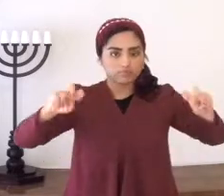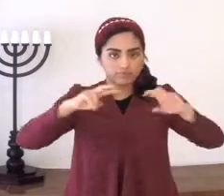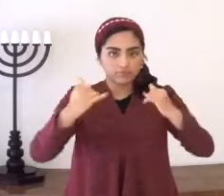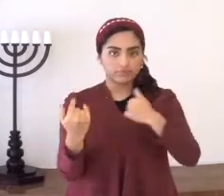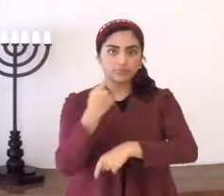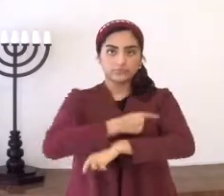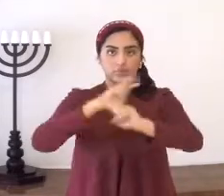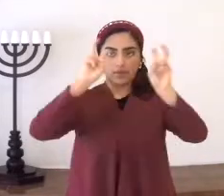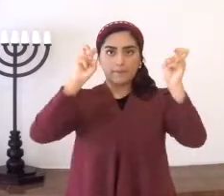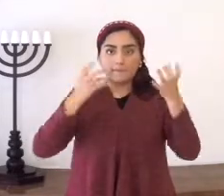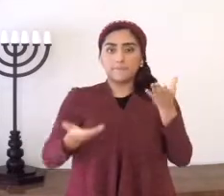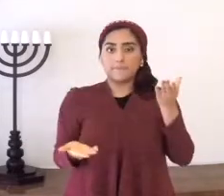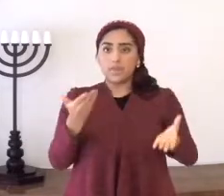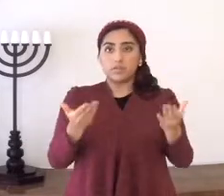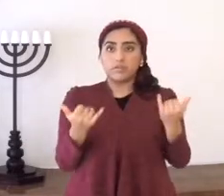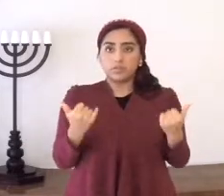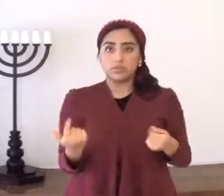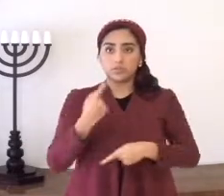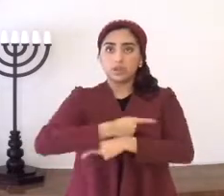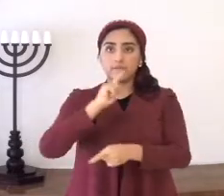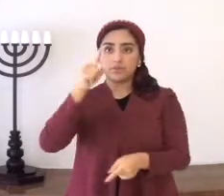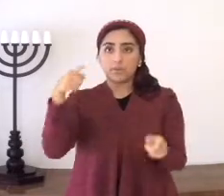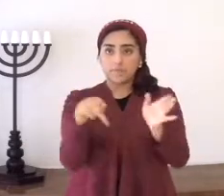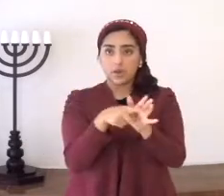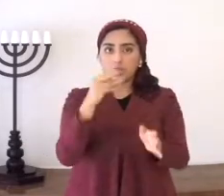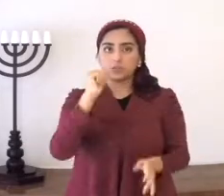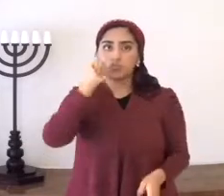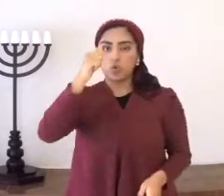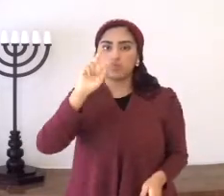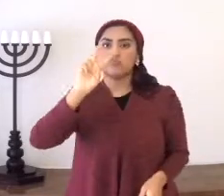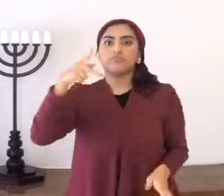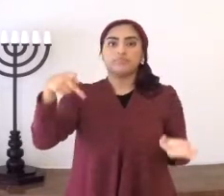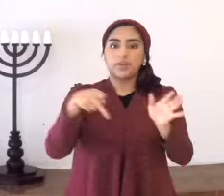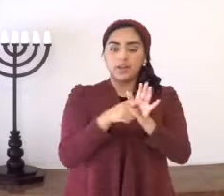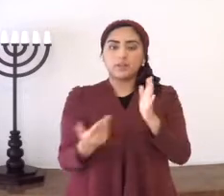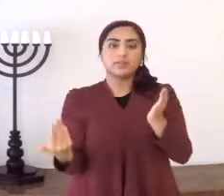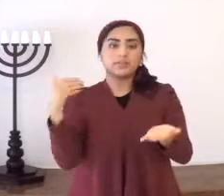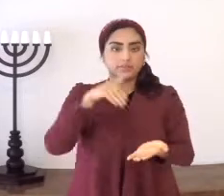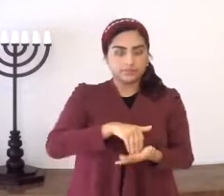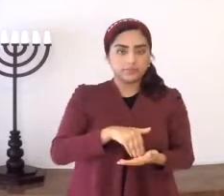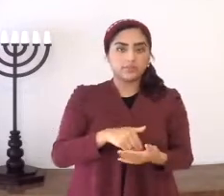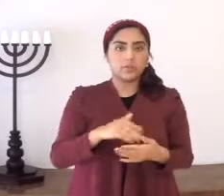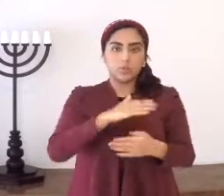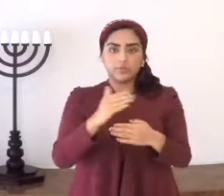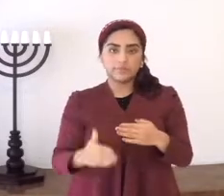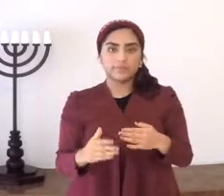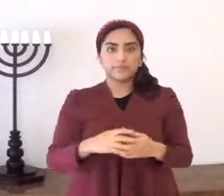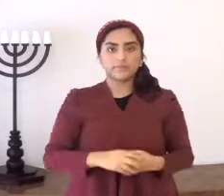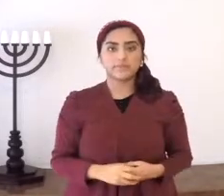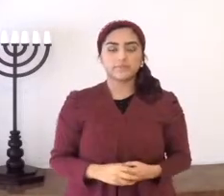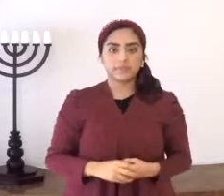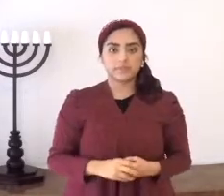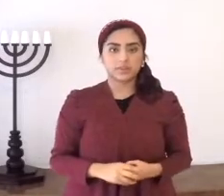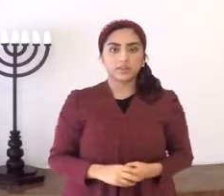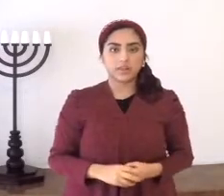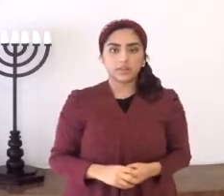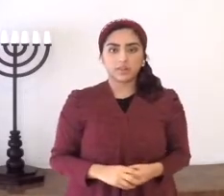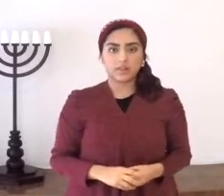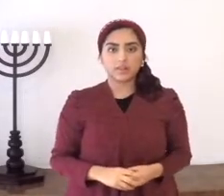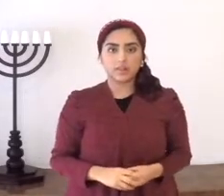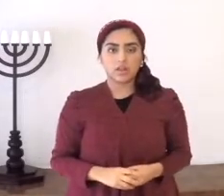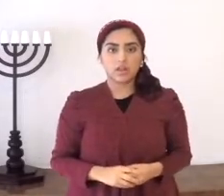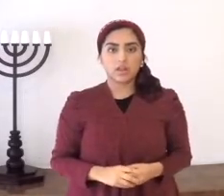Ahora, voy a ir desglosando el tema y probablemente me lleve yo el día de hoy y mañana a las 4 de la tarde lo terminemos al entregar el